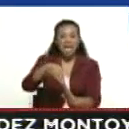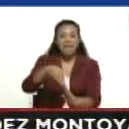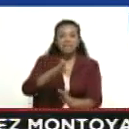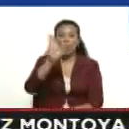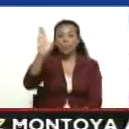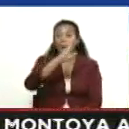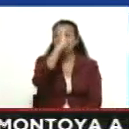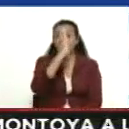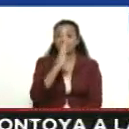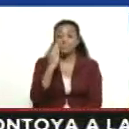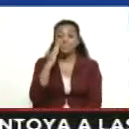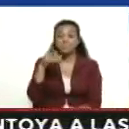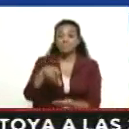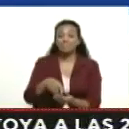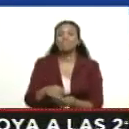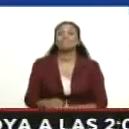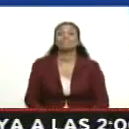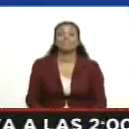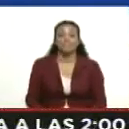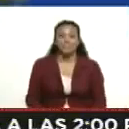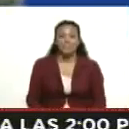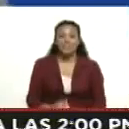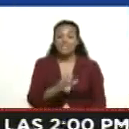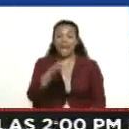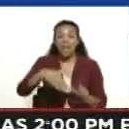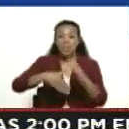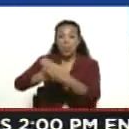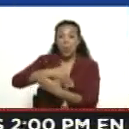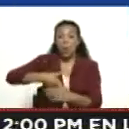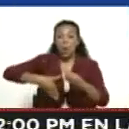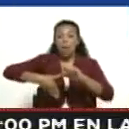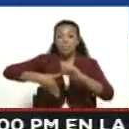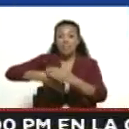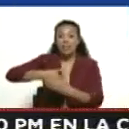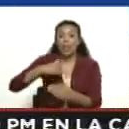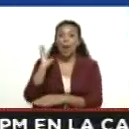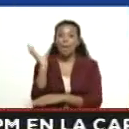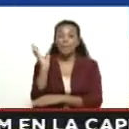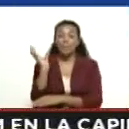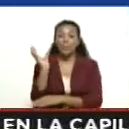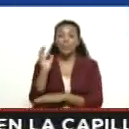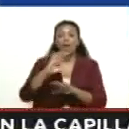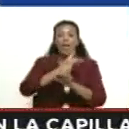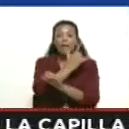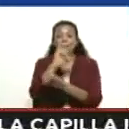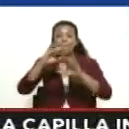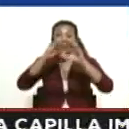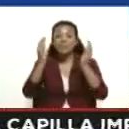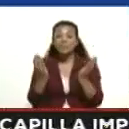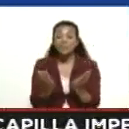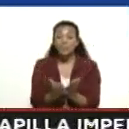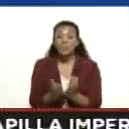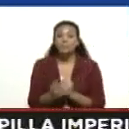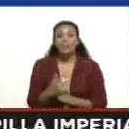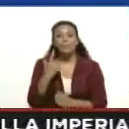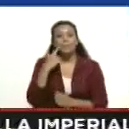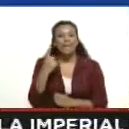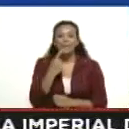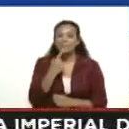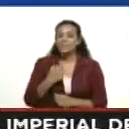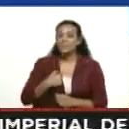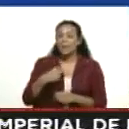do Pará, en el norte de Brasil, a la cumbre amazónica. Pero me